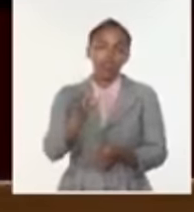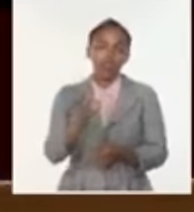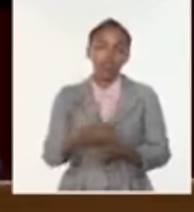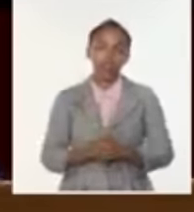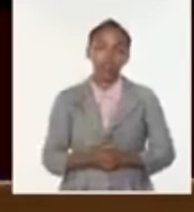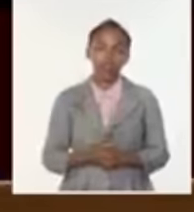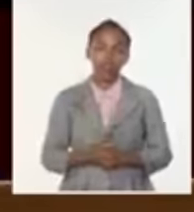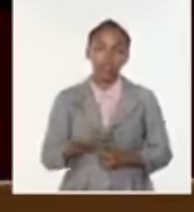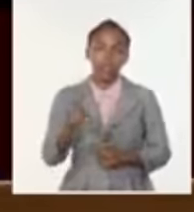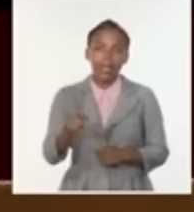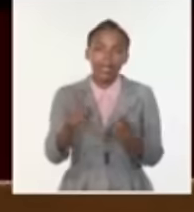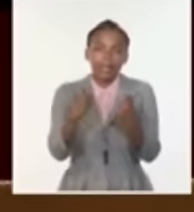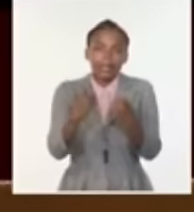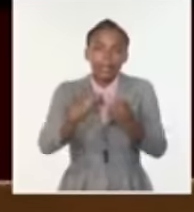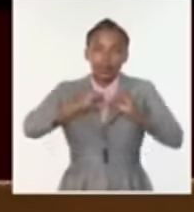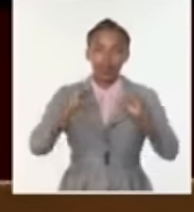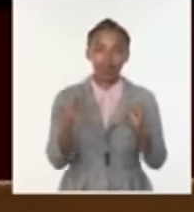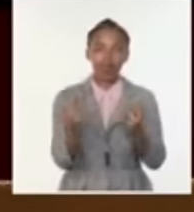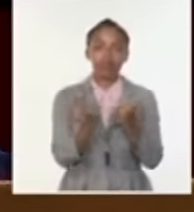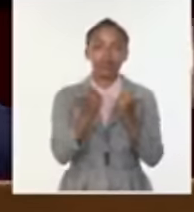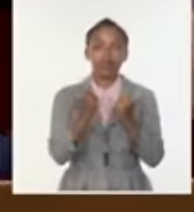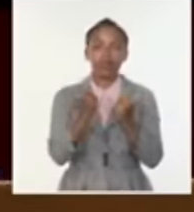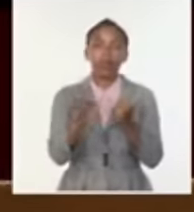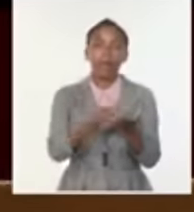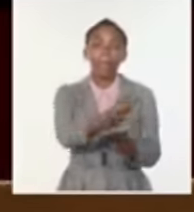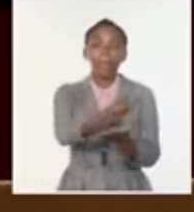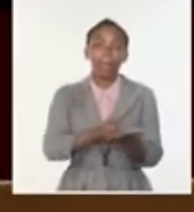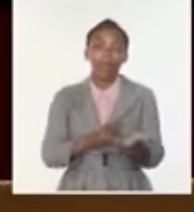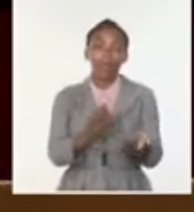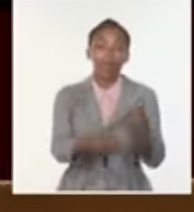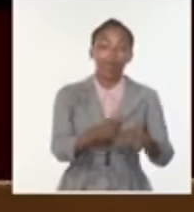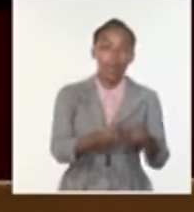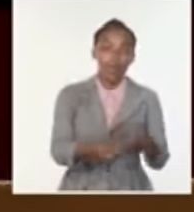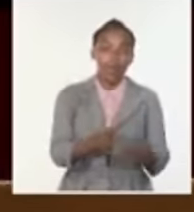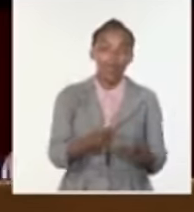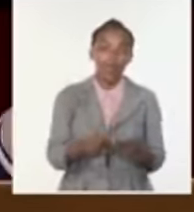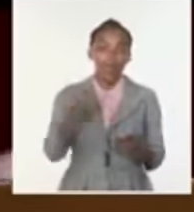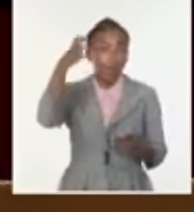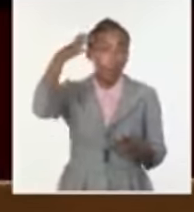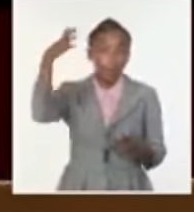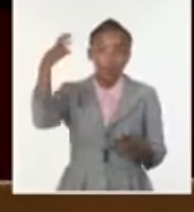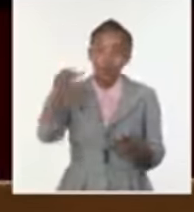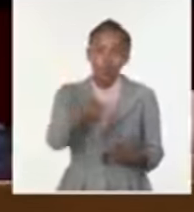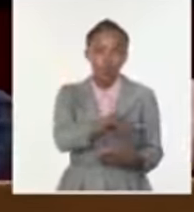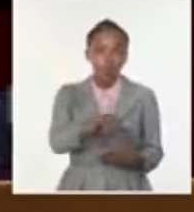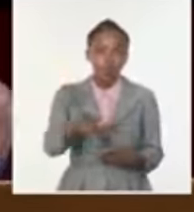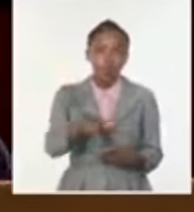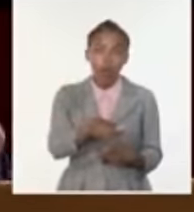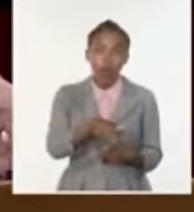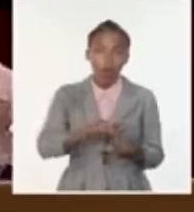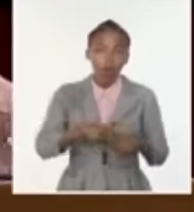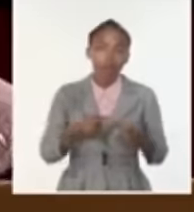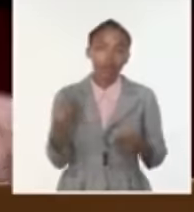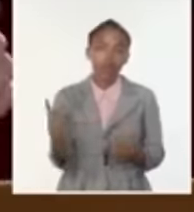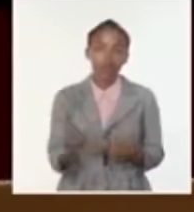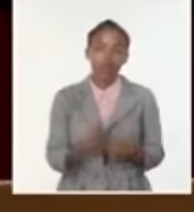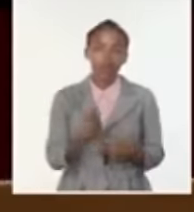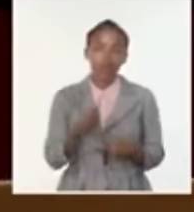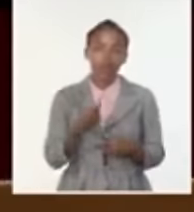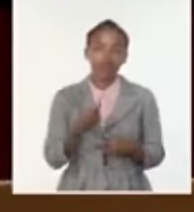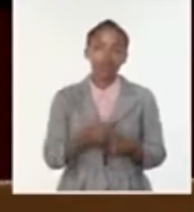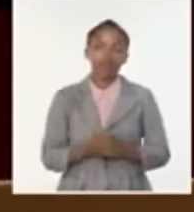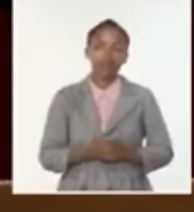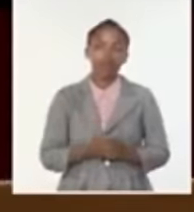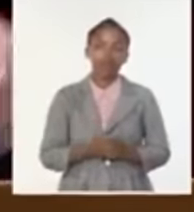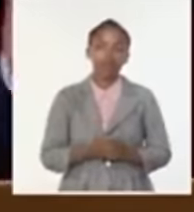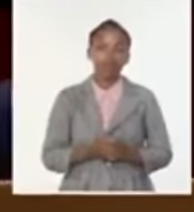tiene que haber más exigencia del sistema de comercio, más exigencia del gobierno, porque nosotros tenemos, se ha avanzado ahora con la